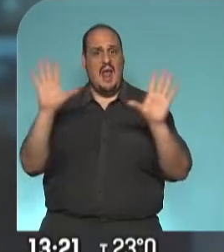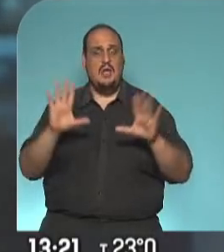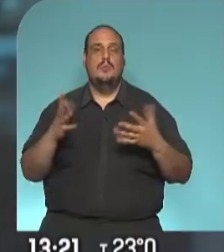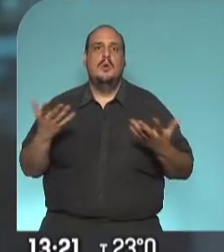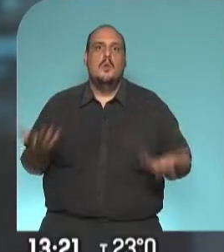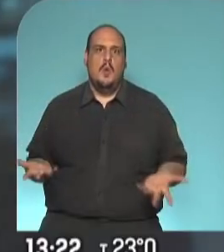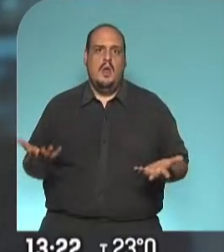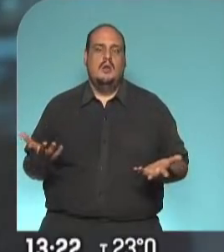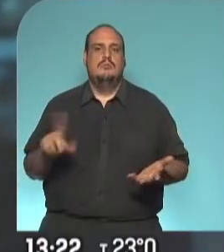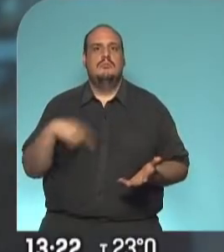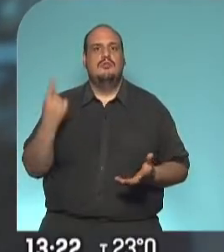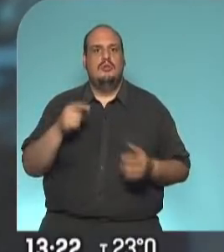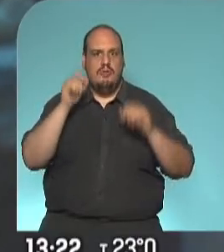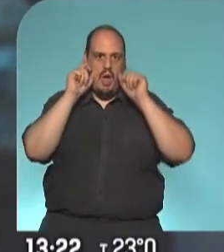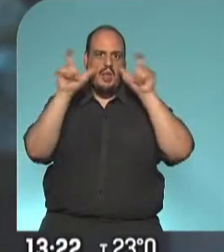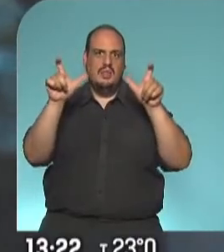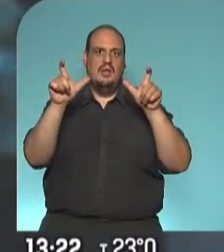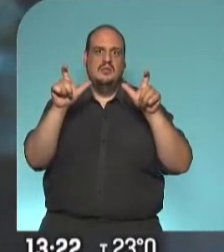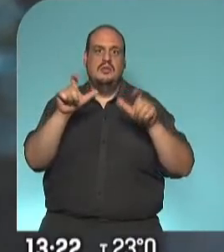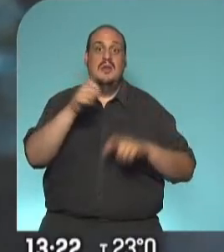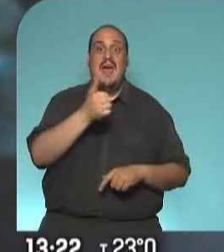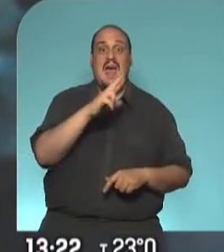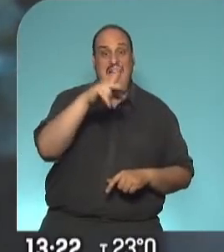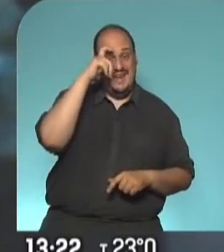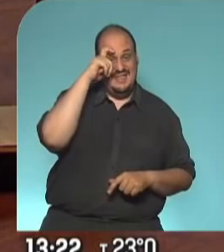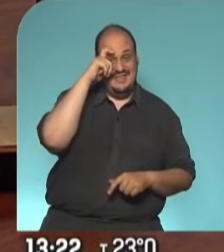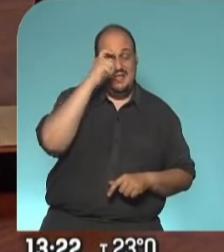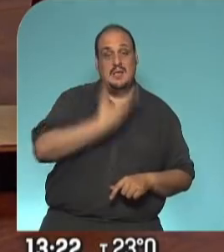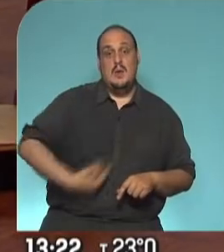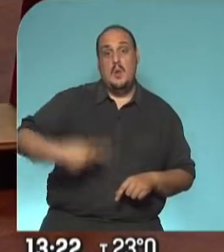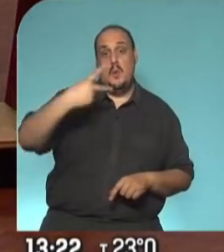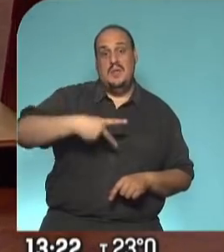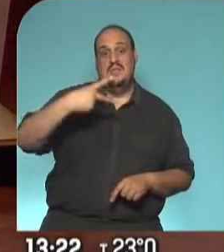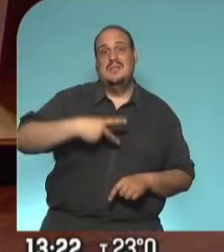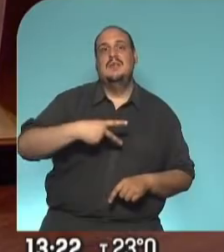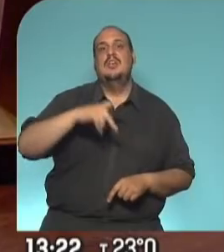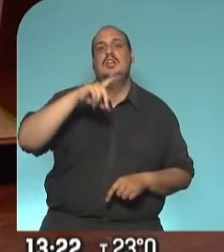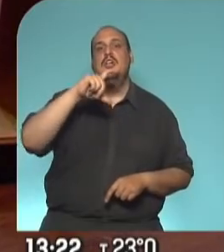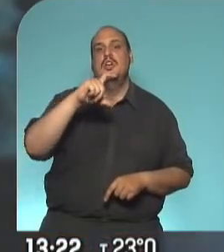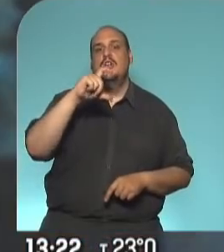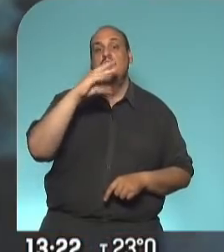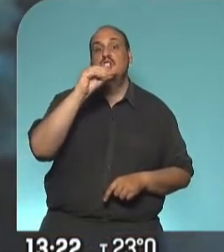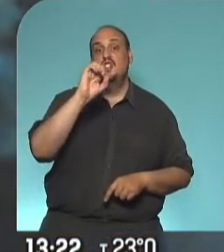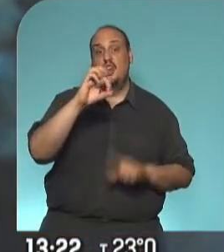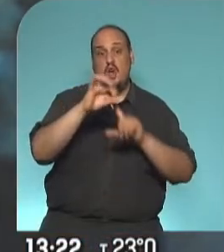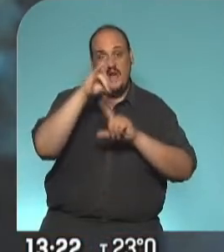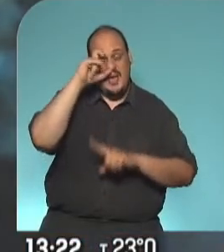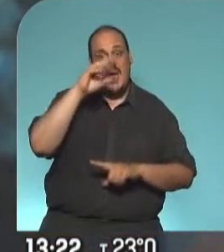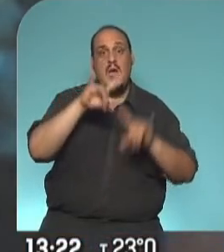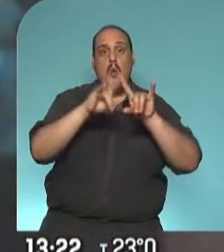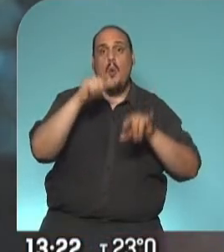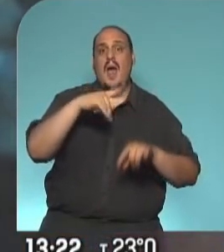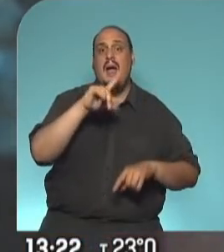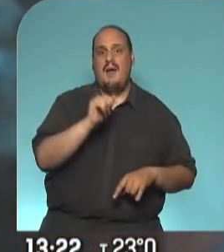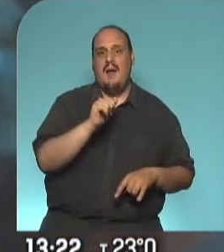hay que tener en cuenta también que el segundo de Luis Arce, el candidato a vicepresidente, es David Choquehuanca, que sí trata de justamente traccionar ese tipo de